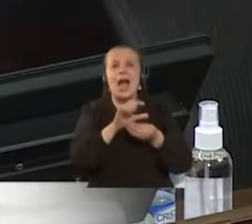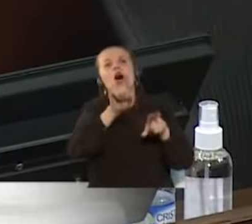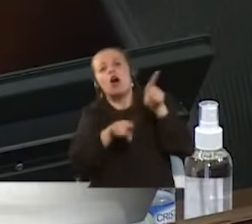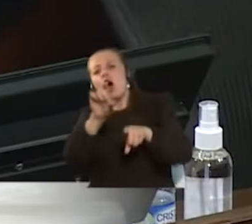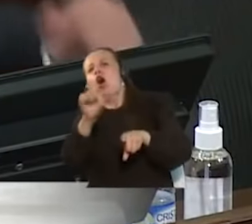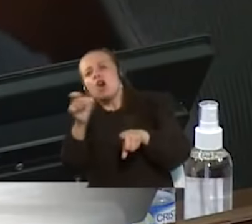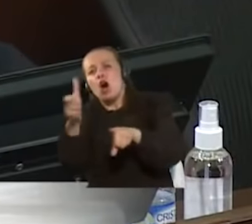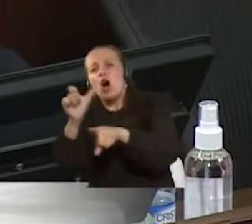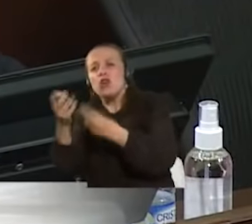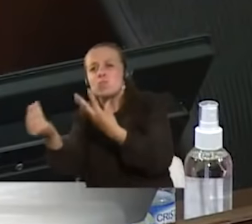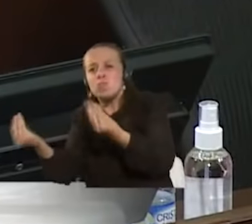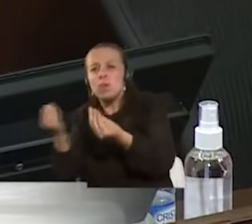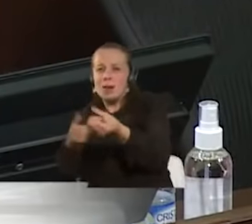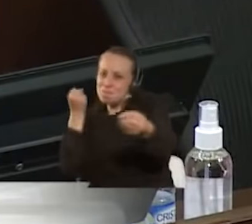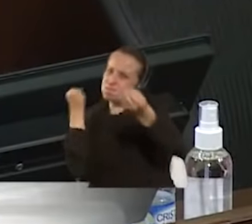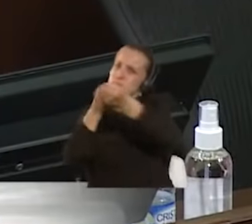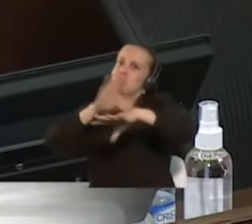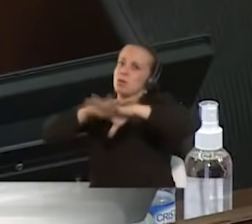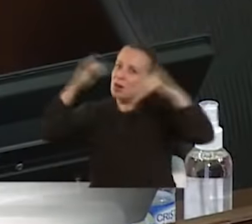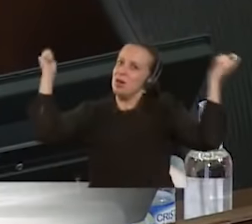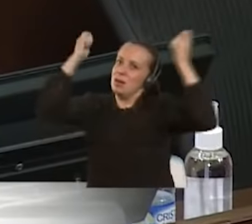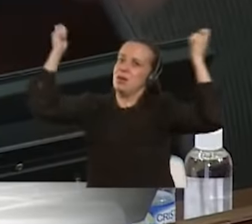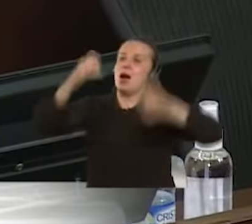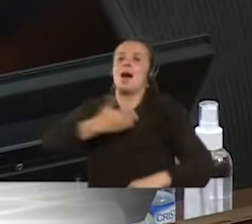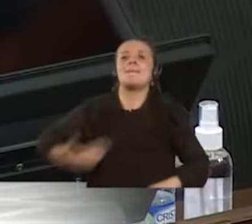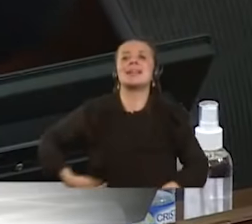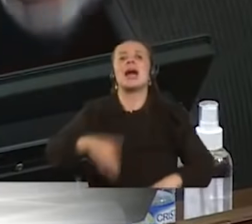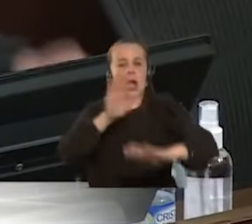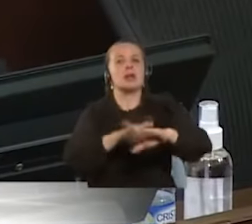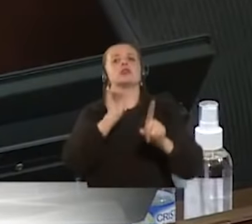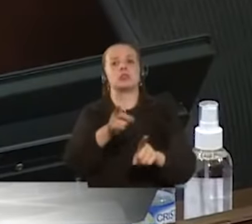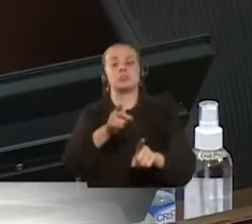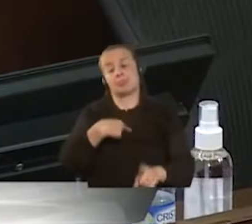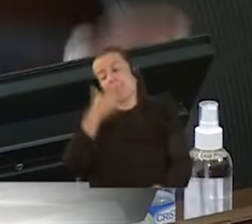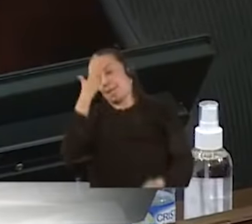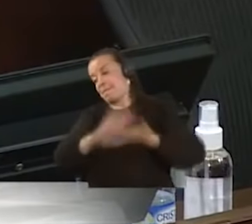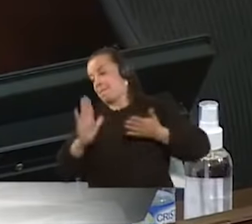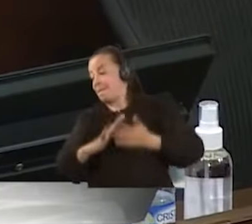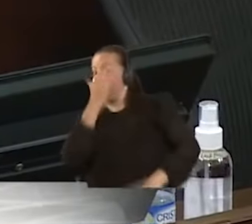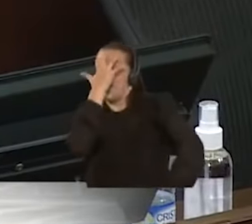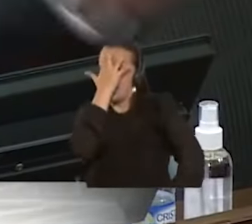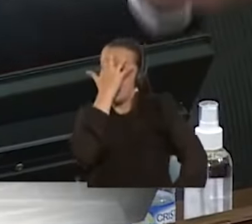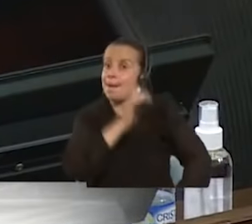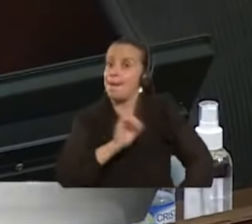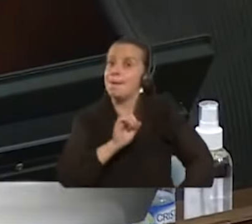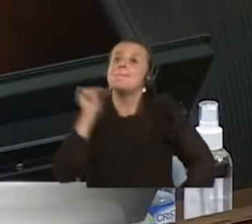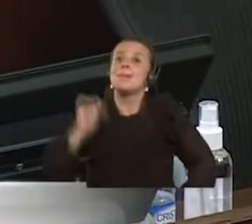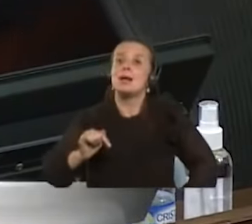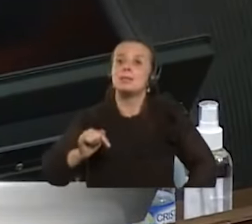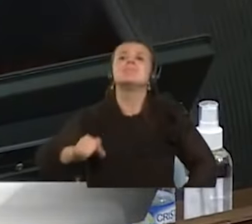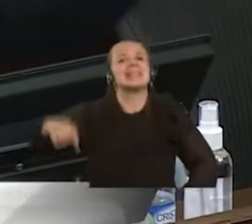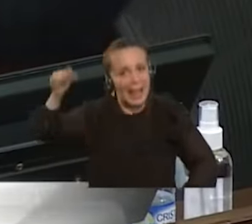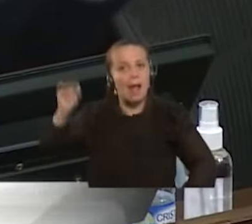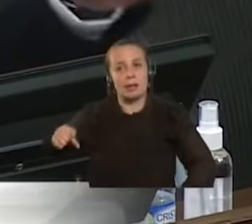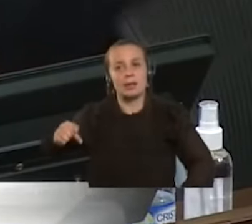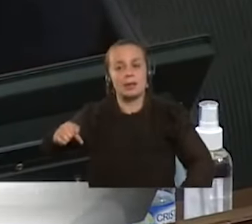han expresado también en favor de su campaña presidencial, y me da muchísima pena, pero si aquí